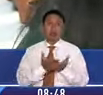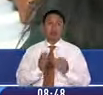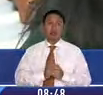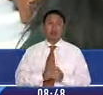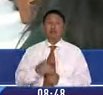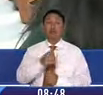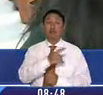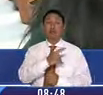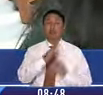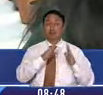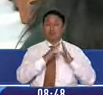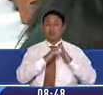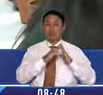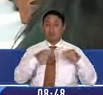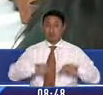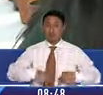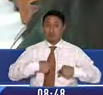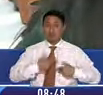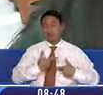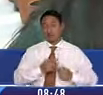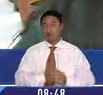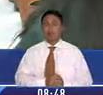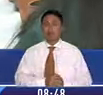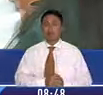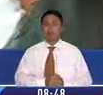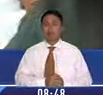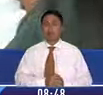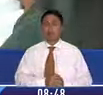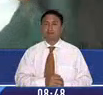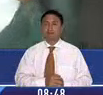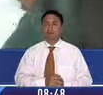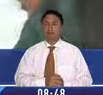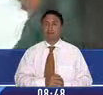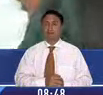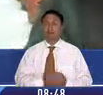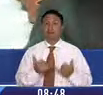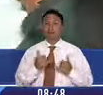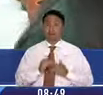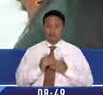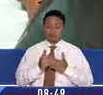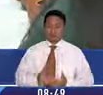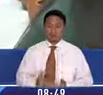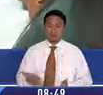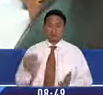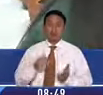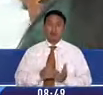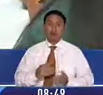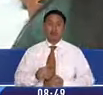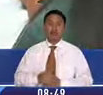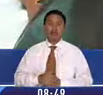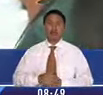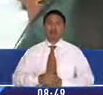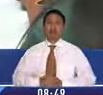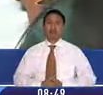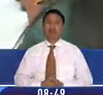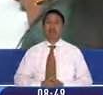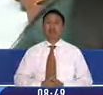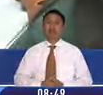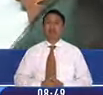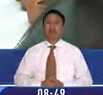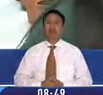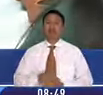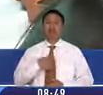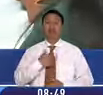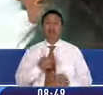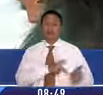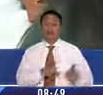una mejor estatus de vida a nuestros hijos, a nuestra familia, que estoy embarazada, estoy esperando otro bebé, entonces nuestros